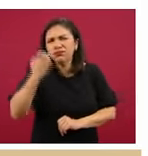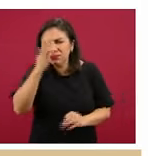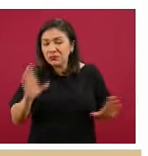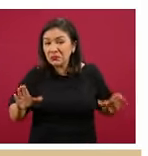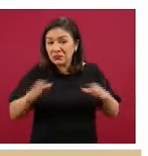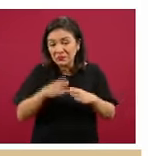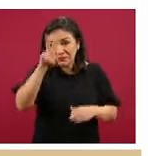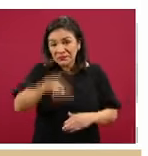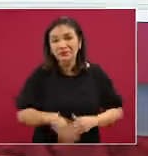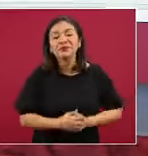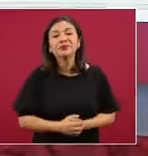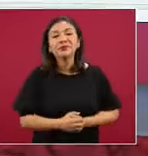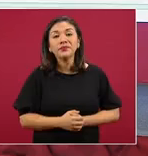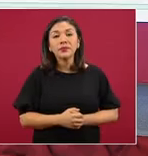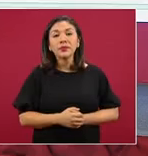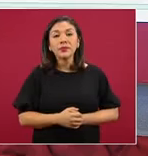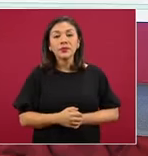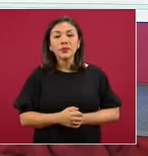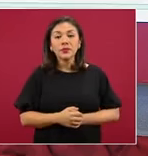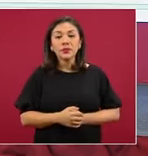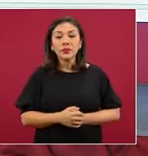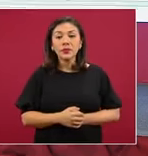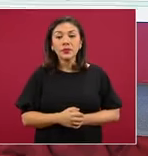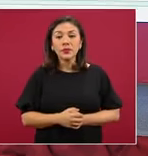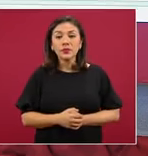estos datos. La siguiente, por favor.